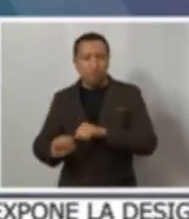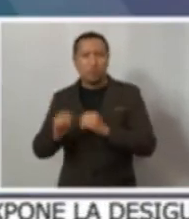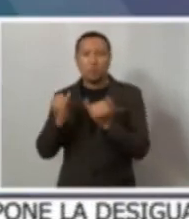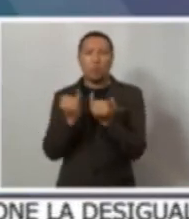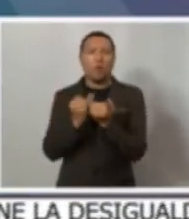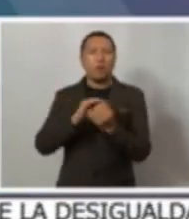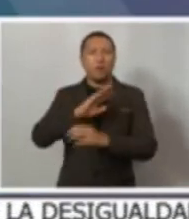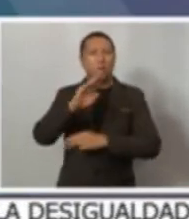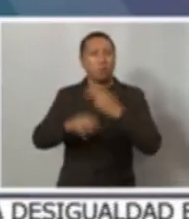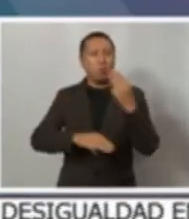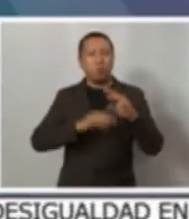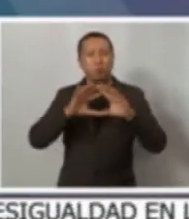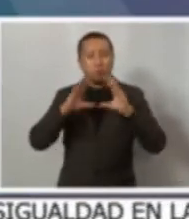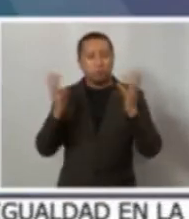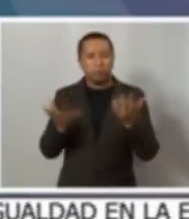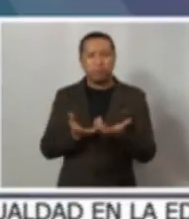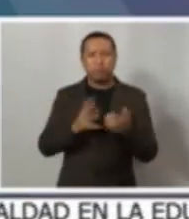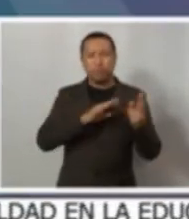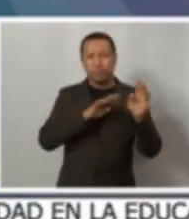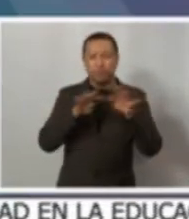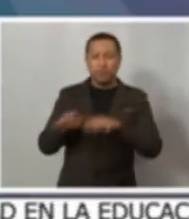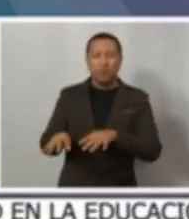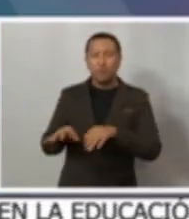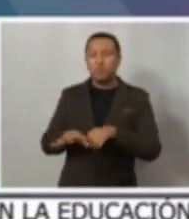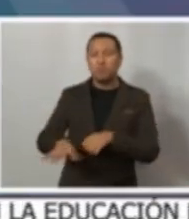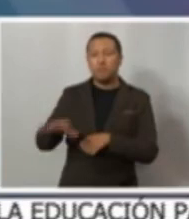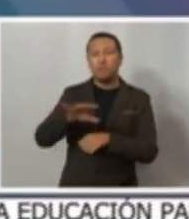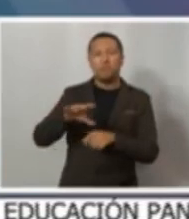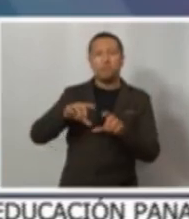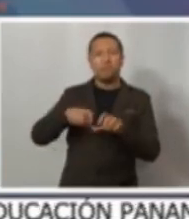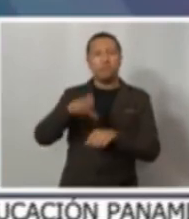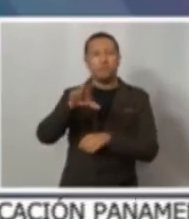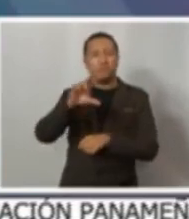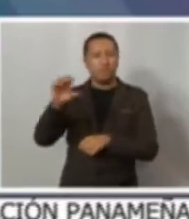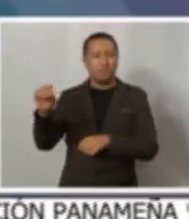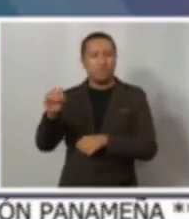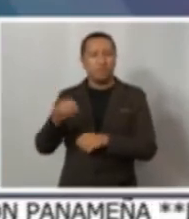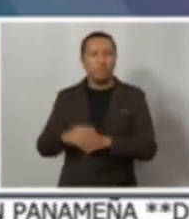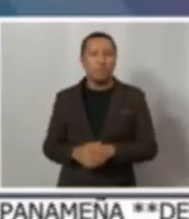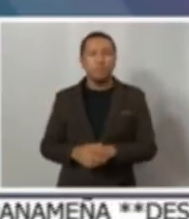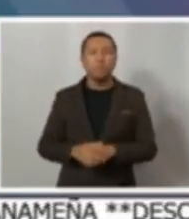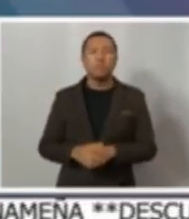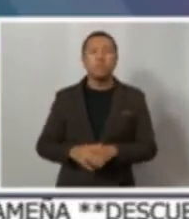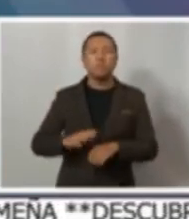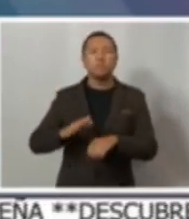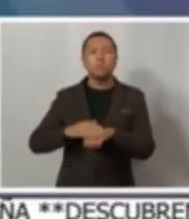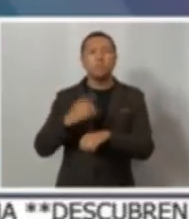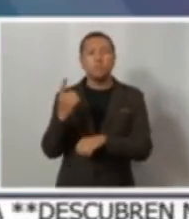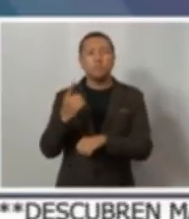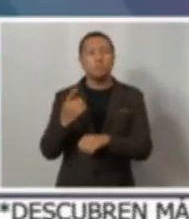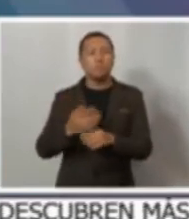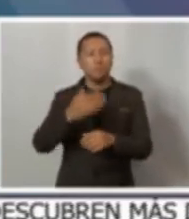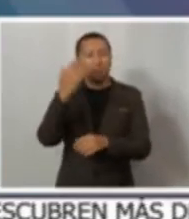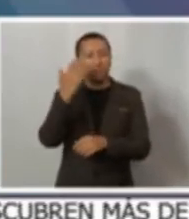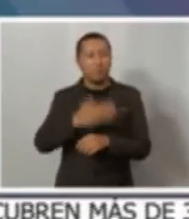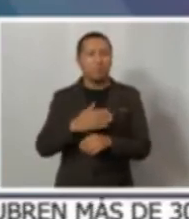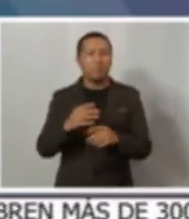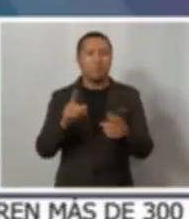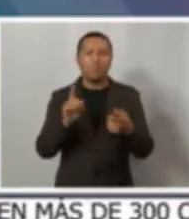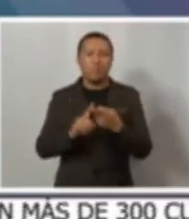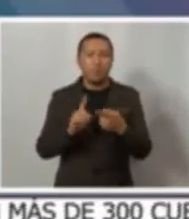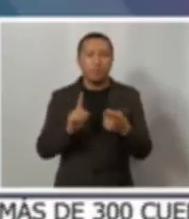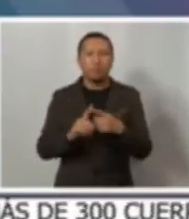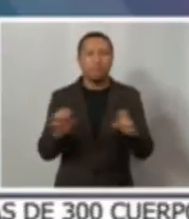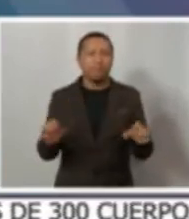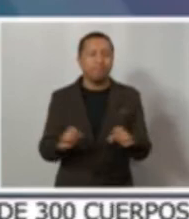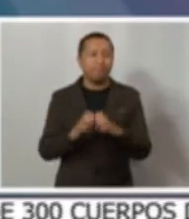los ojos se voltean hasta este destino turístico. En medio de una pandemia impresionante como lo es el COVID-19, pues